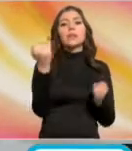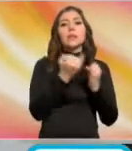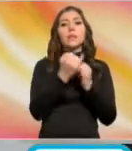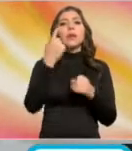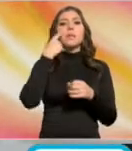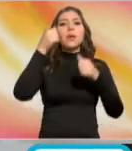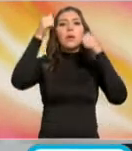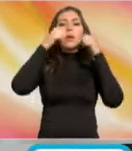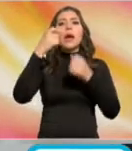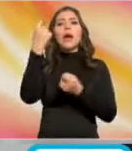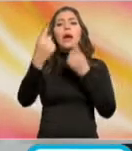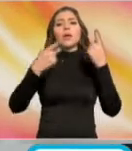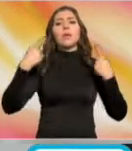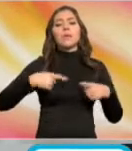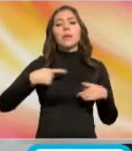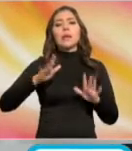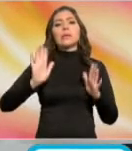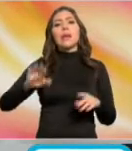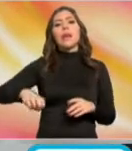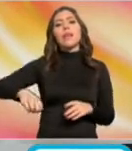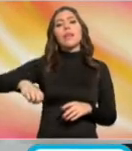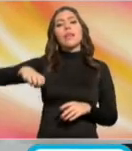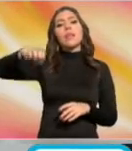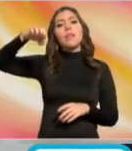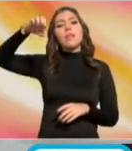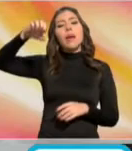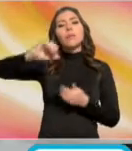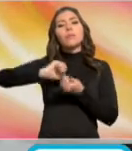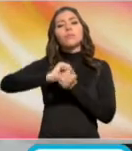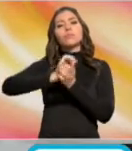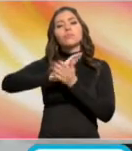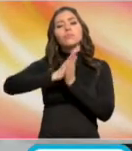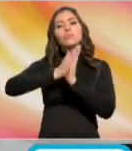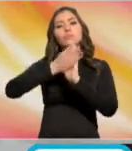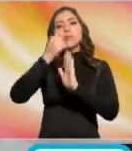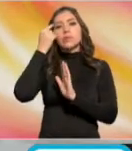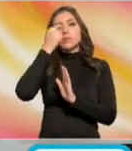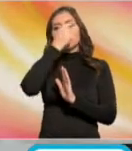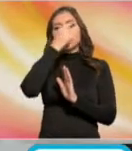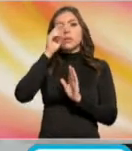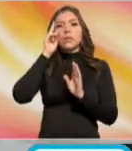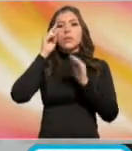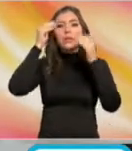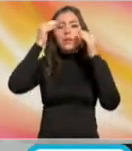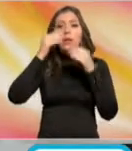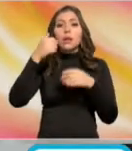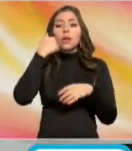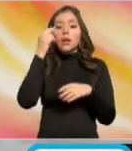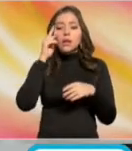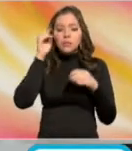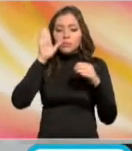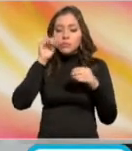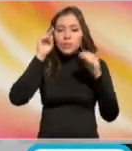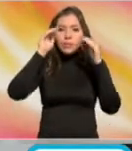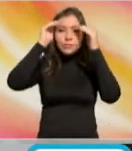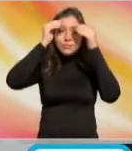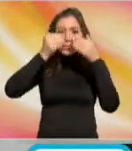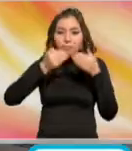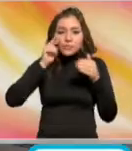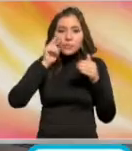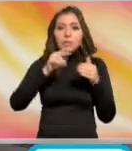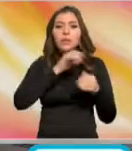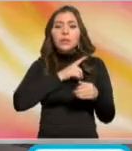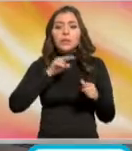porque hay gente ya de mayor edad en donde esos párpados están caídos y tiene que levantar la mirada para leer, para ver su celular.